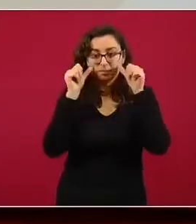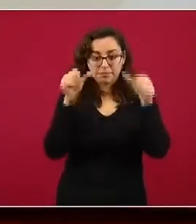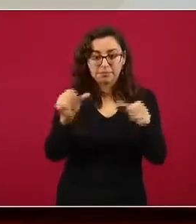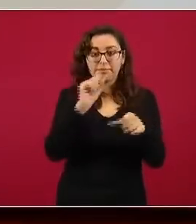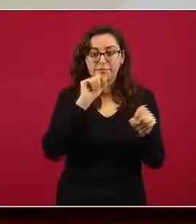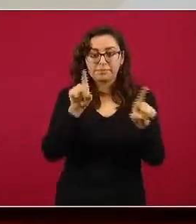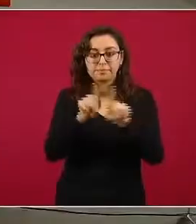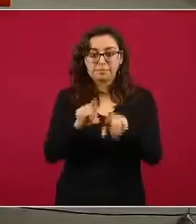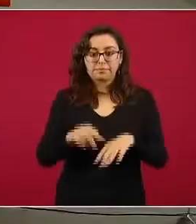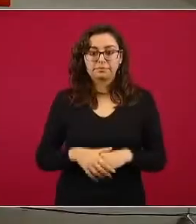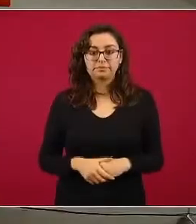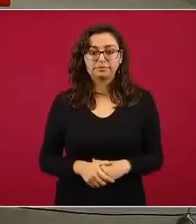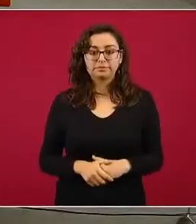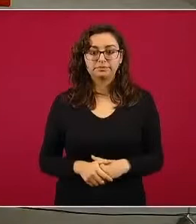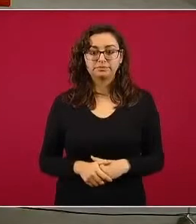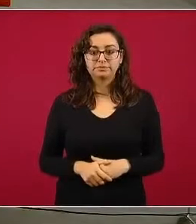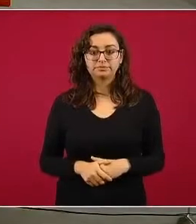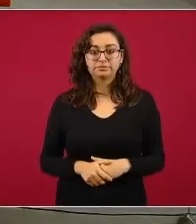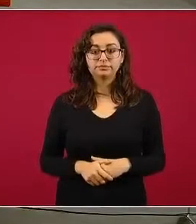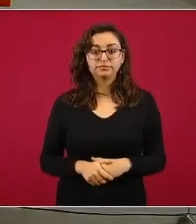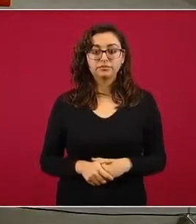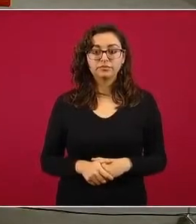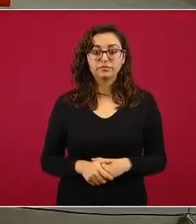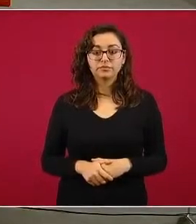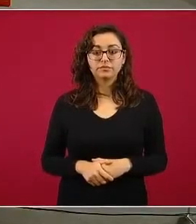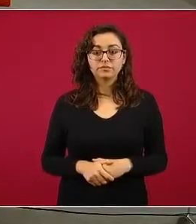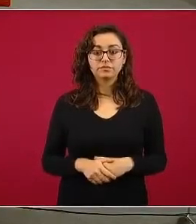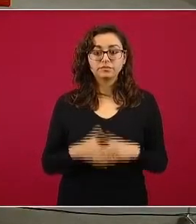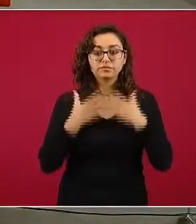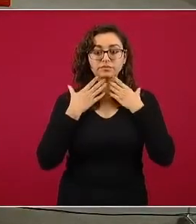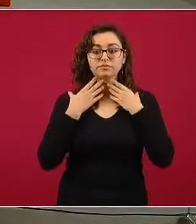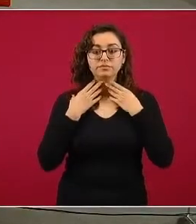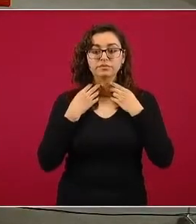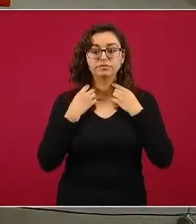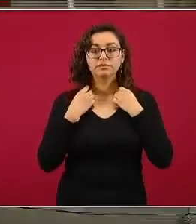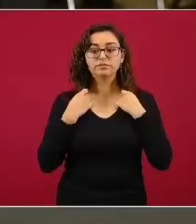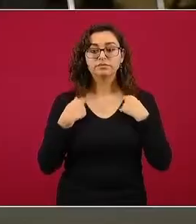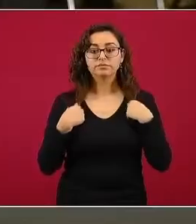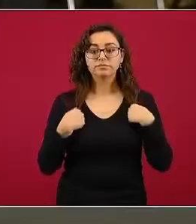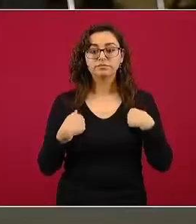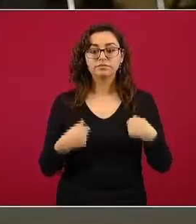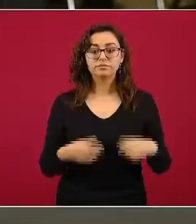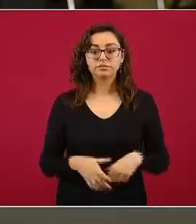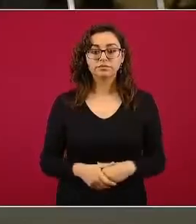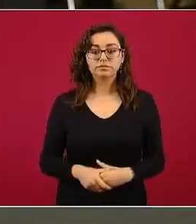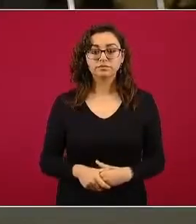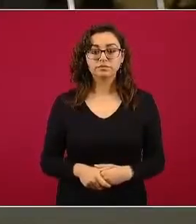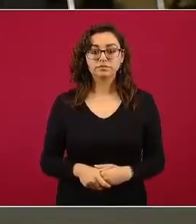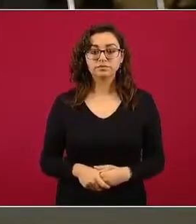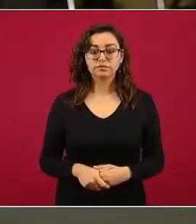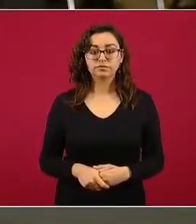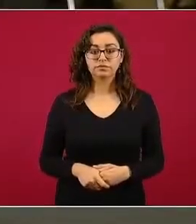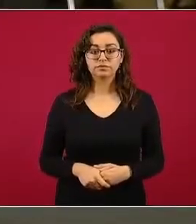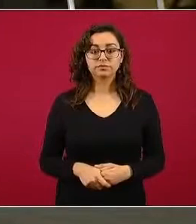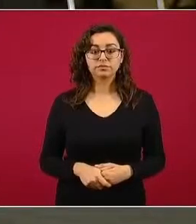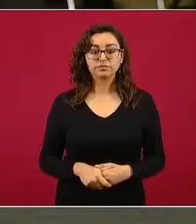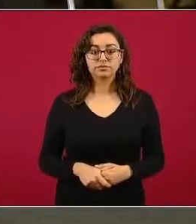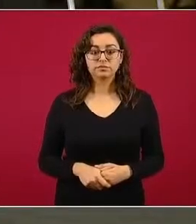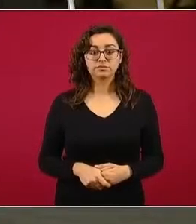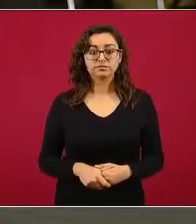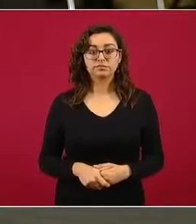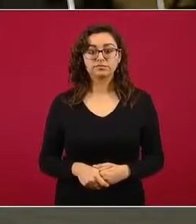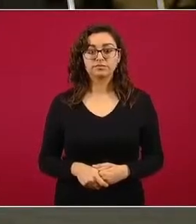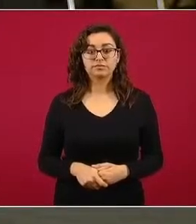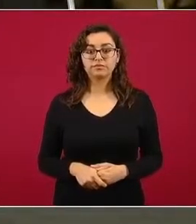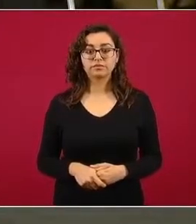también. Le preguntaba sobre lo que le presentó el fondo ruso,